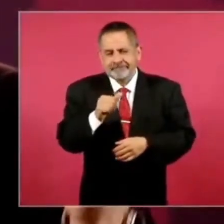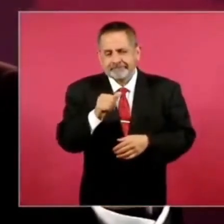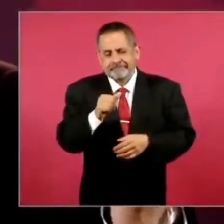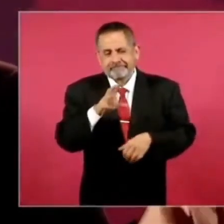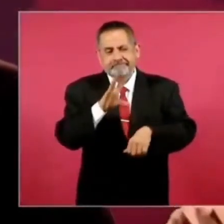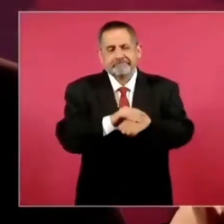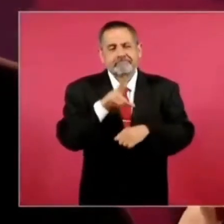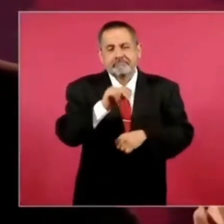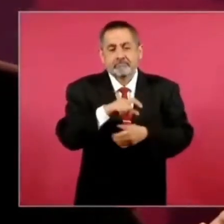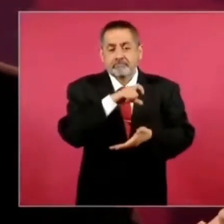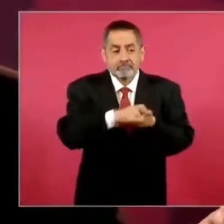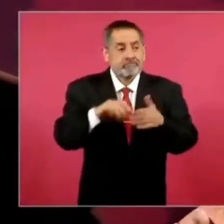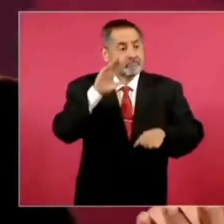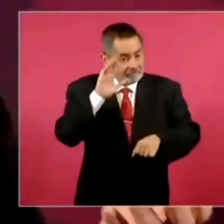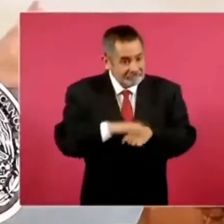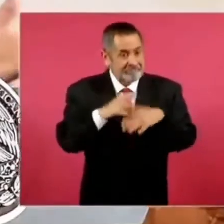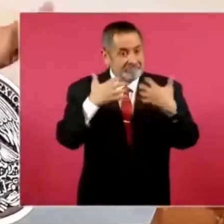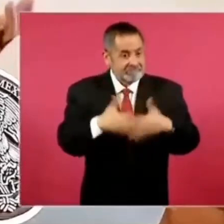porque